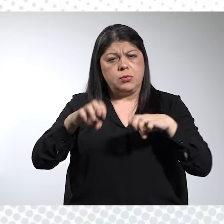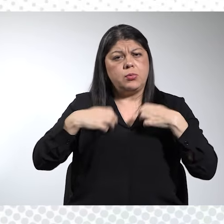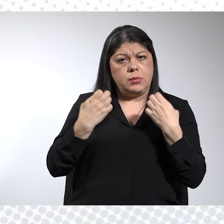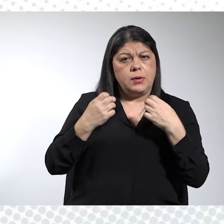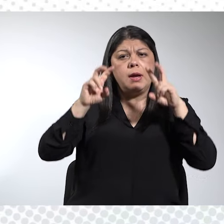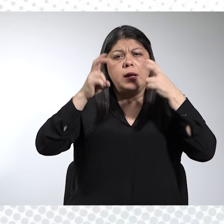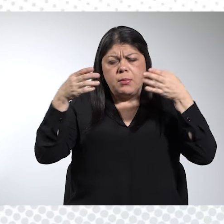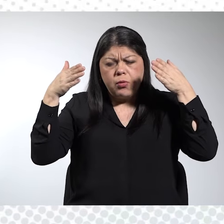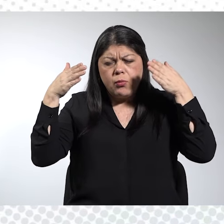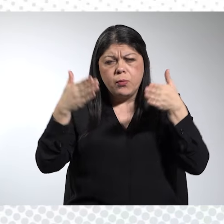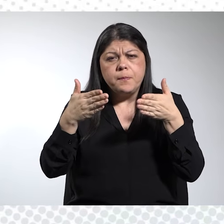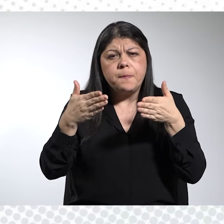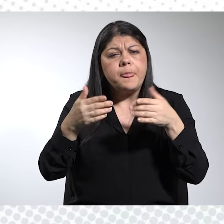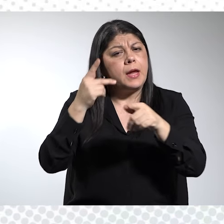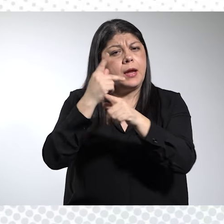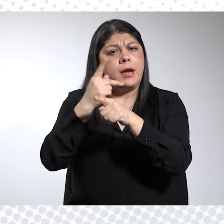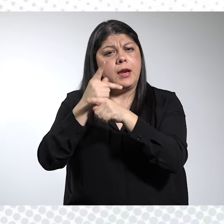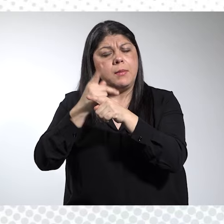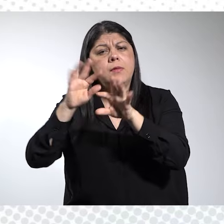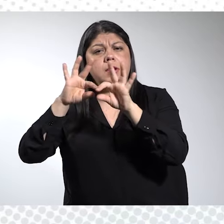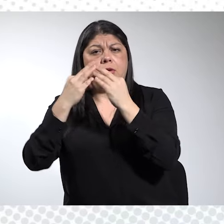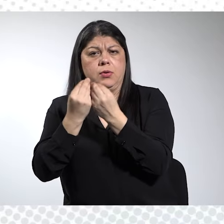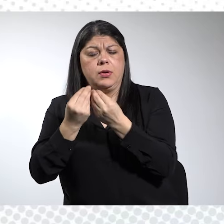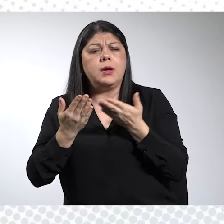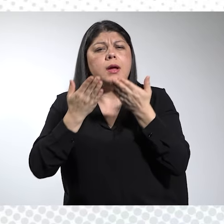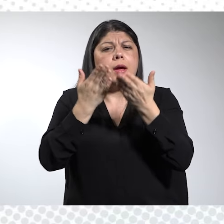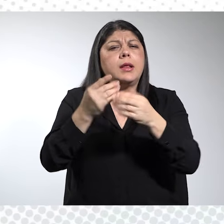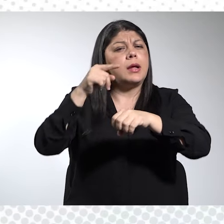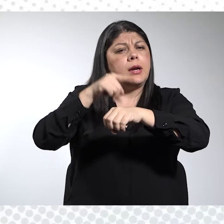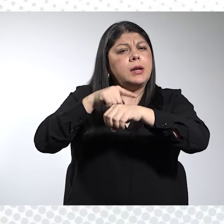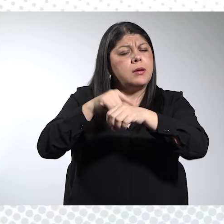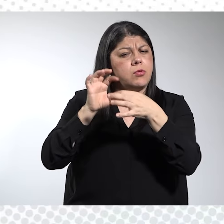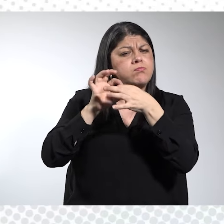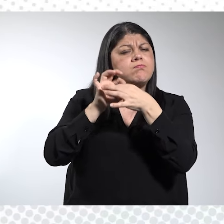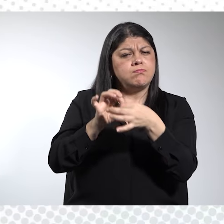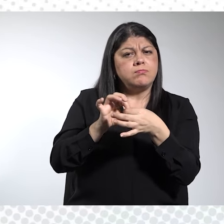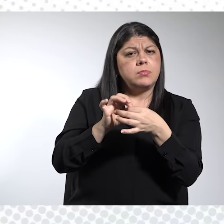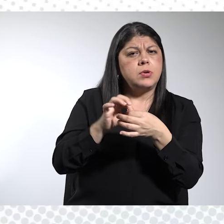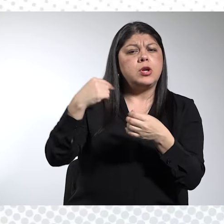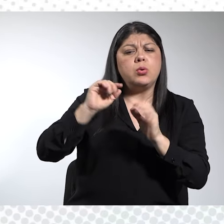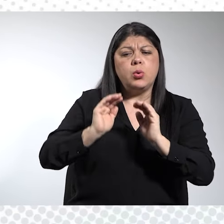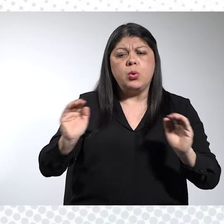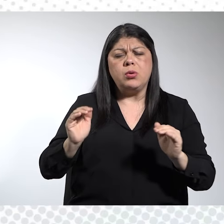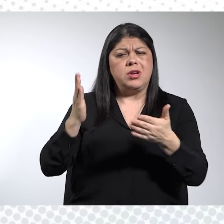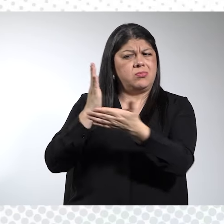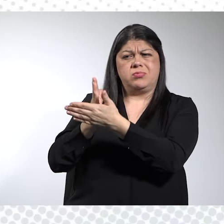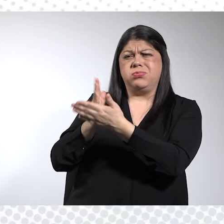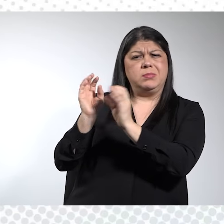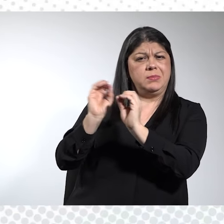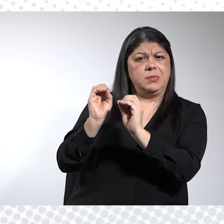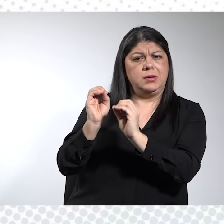realidad, el tema de enfocarnos en la prevención de las familias, en darles el tiempo correspondiente y los niños no son